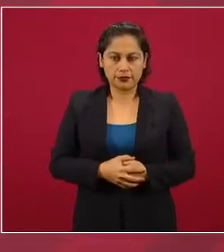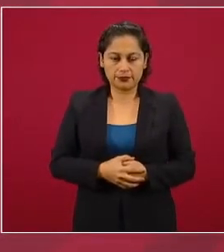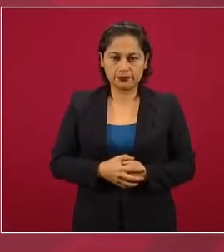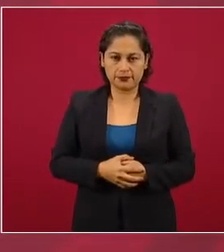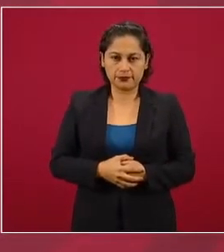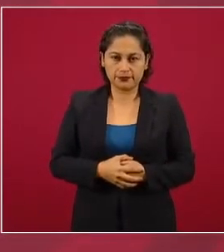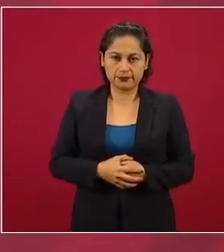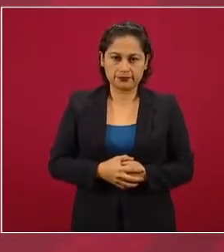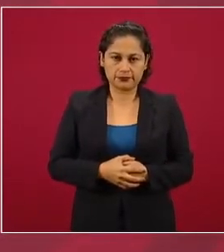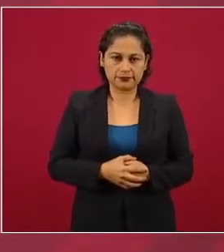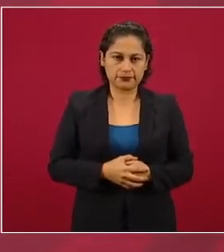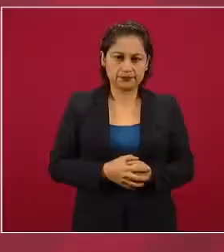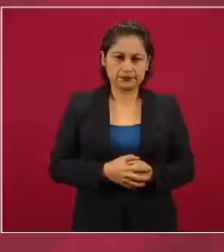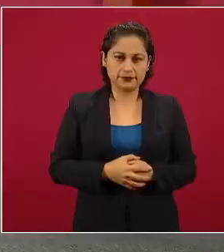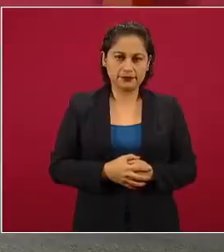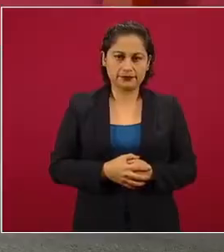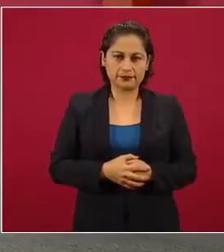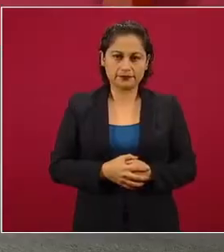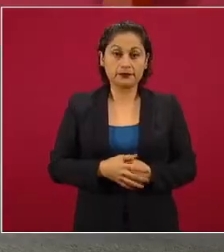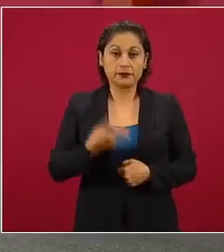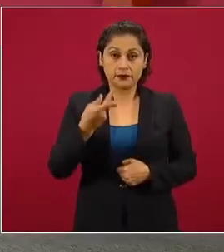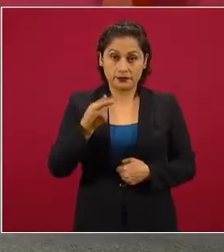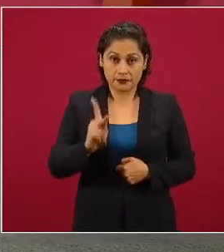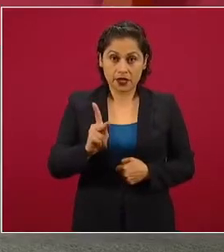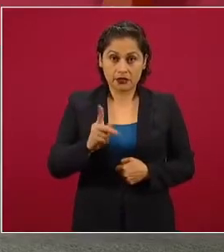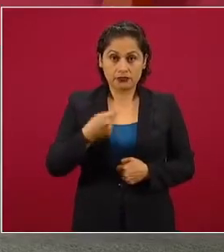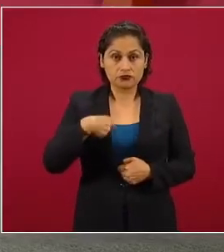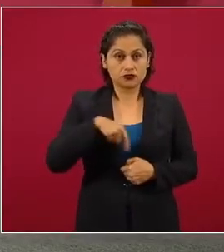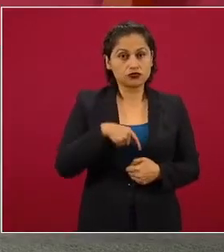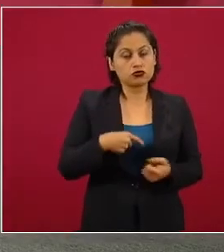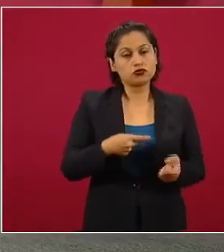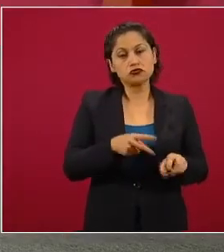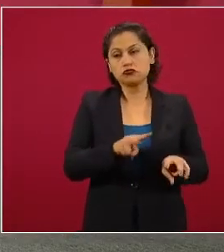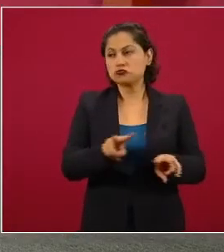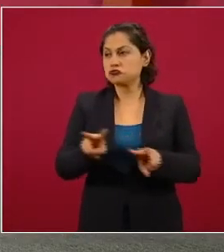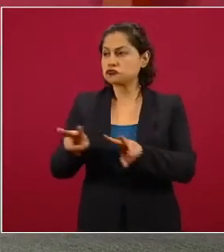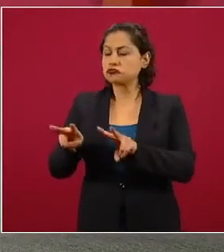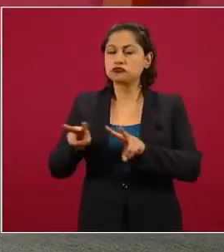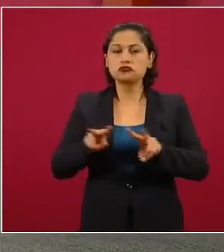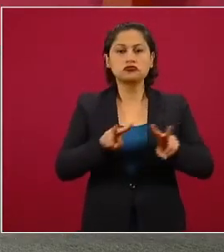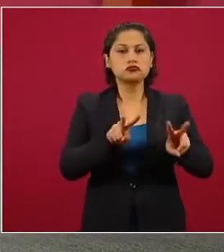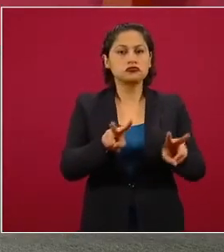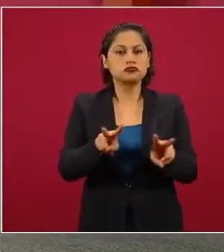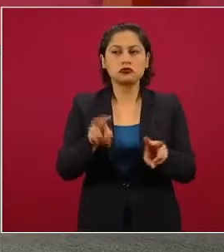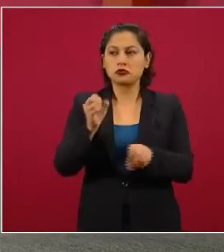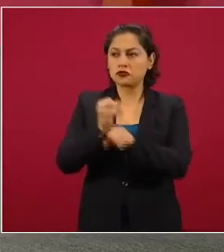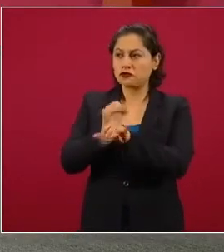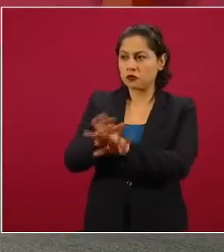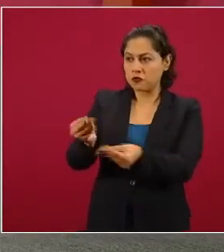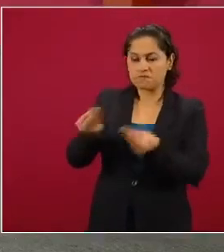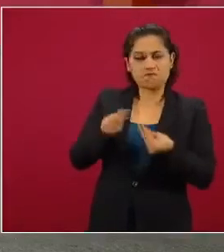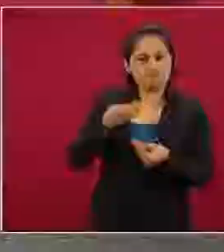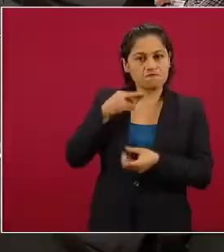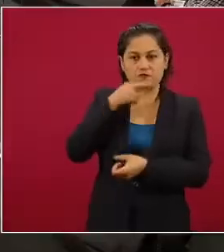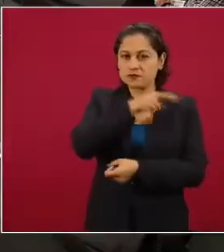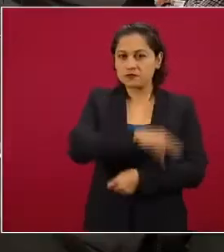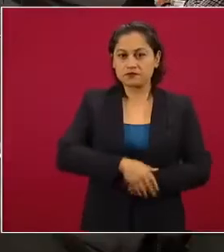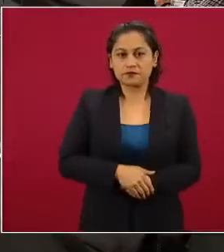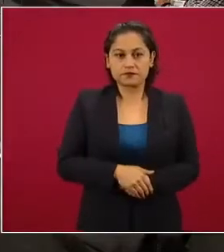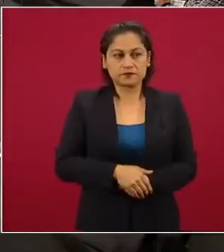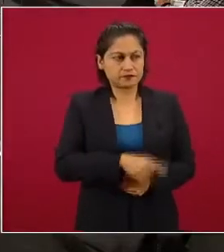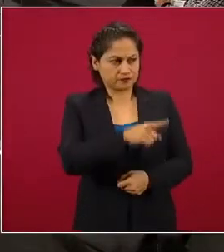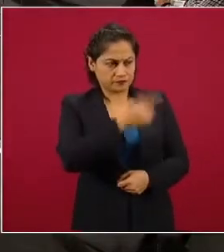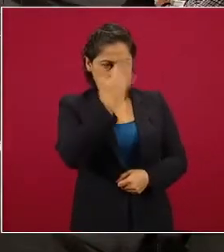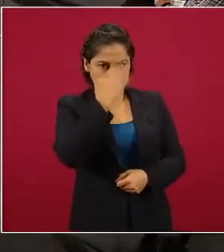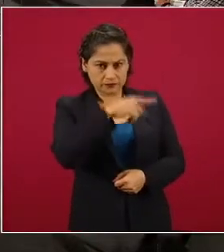Pero de inmediato tenemos información. ¿No tienes la información? ¿De qué